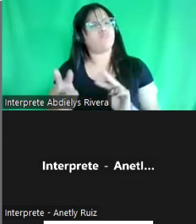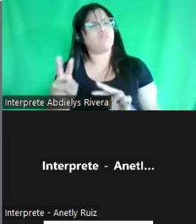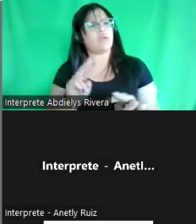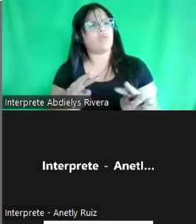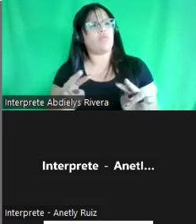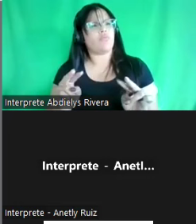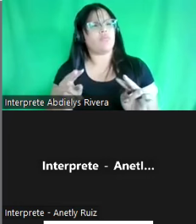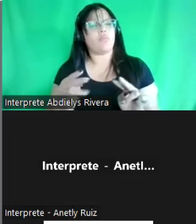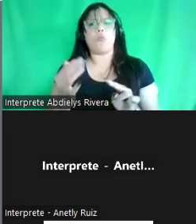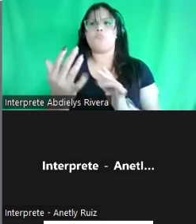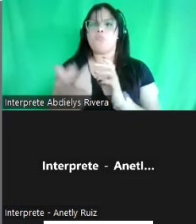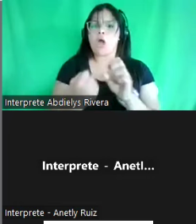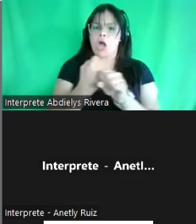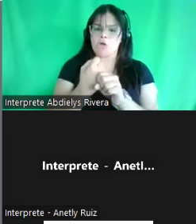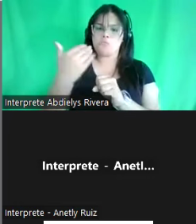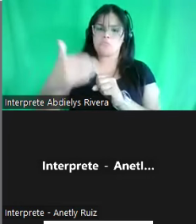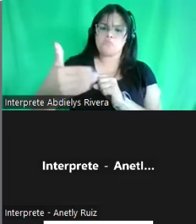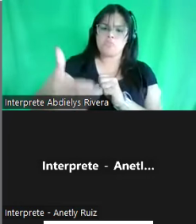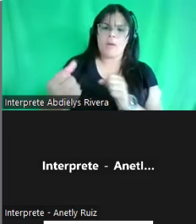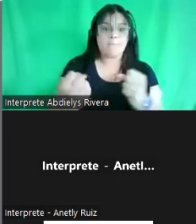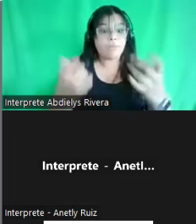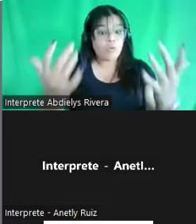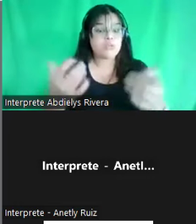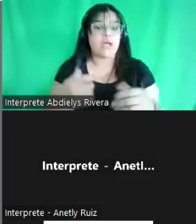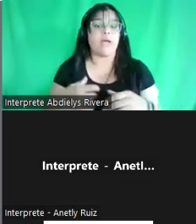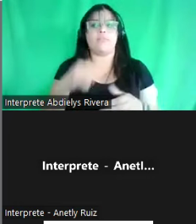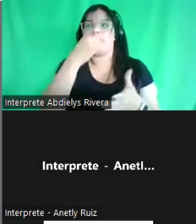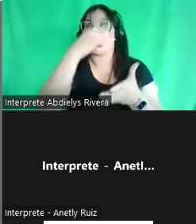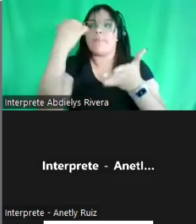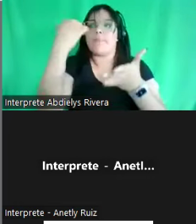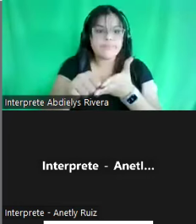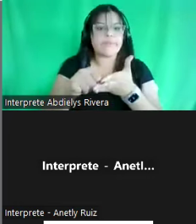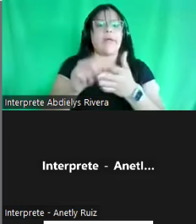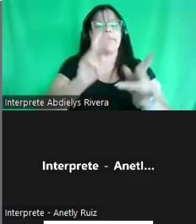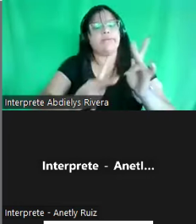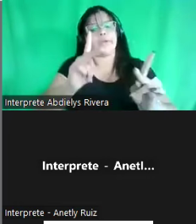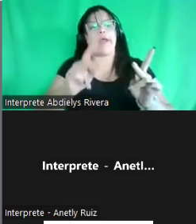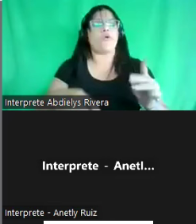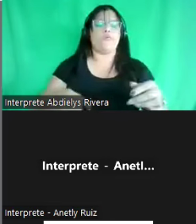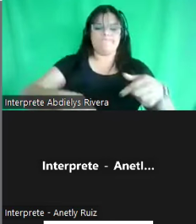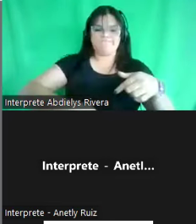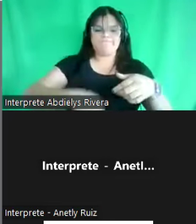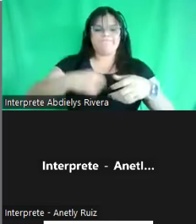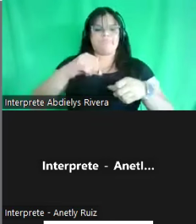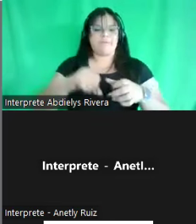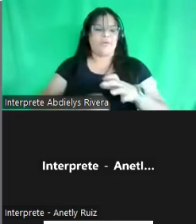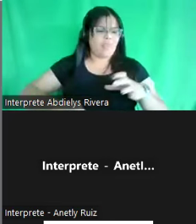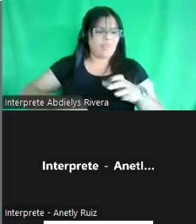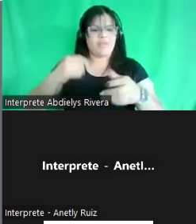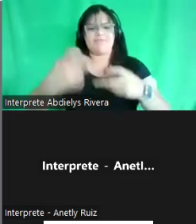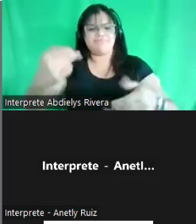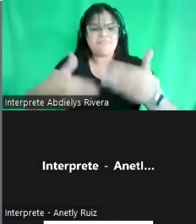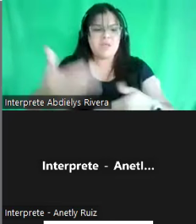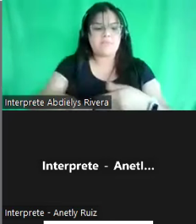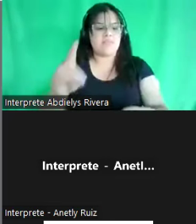derecho. Carta de derechos de las personas con enfermedades gastrointestinales, por ejemplo, carta de derechos de los pacientes con